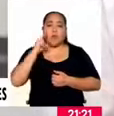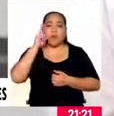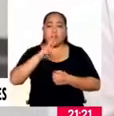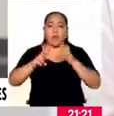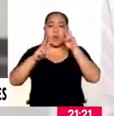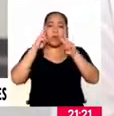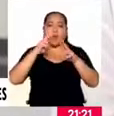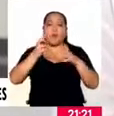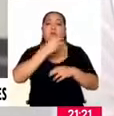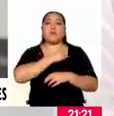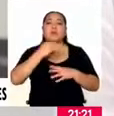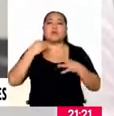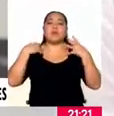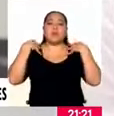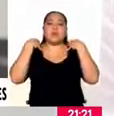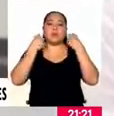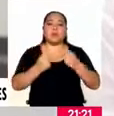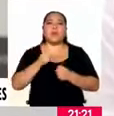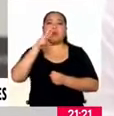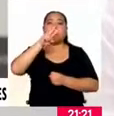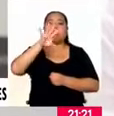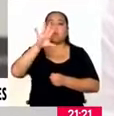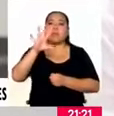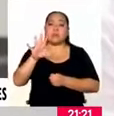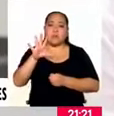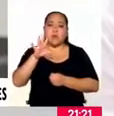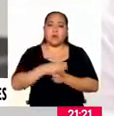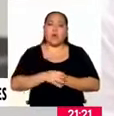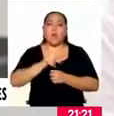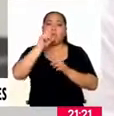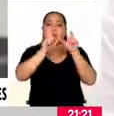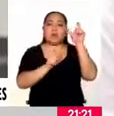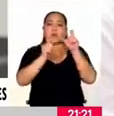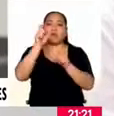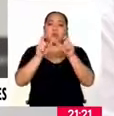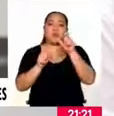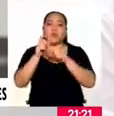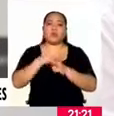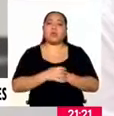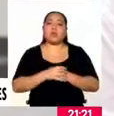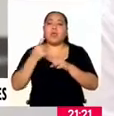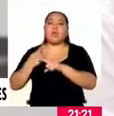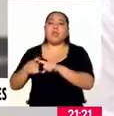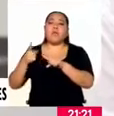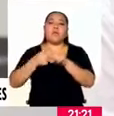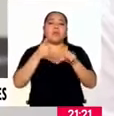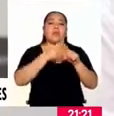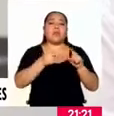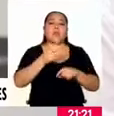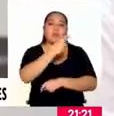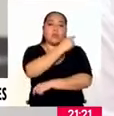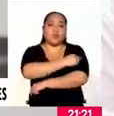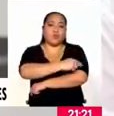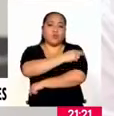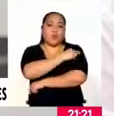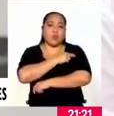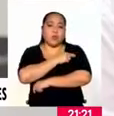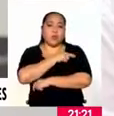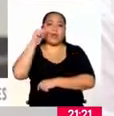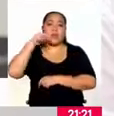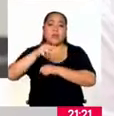de Salud ha registrado 25 pacientes en sus diferentes hospitales